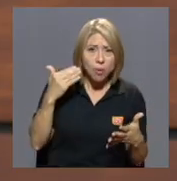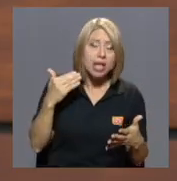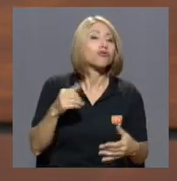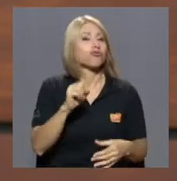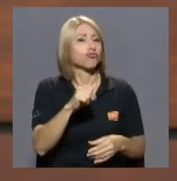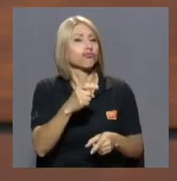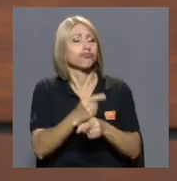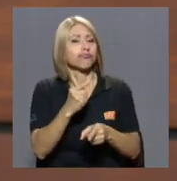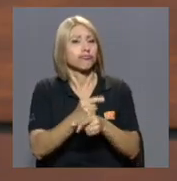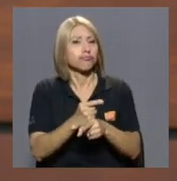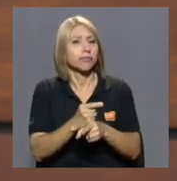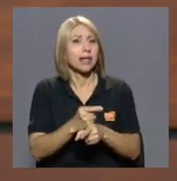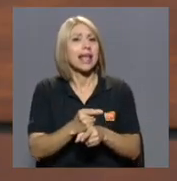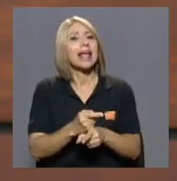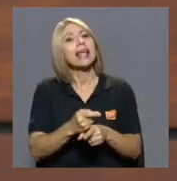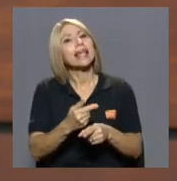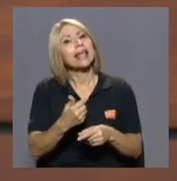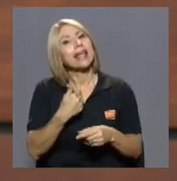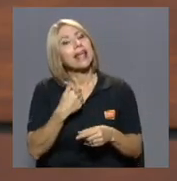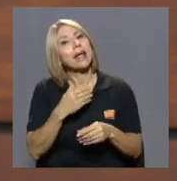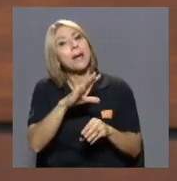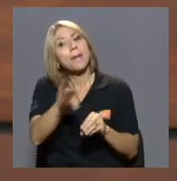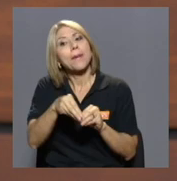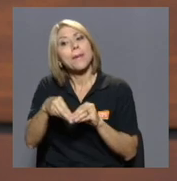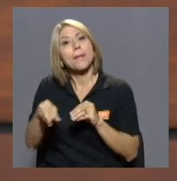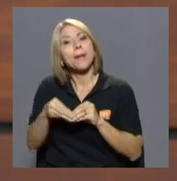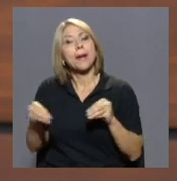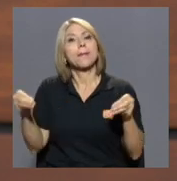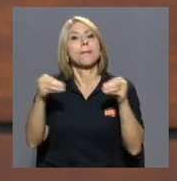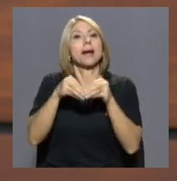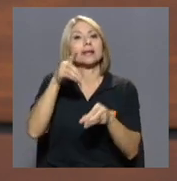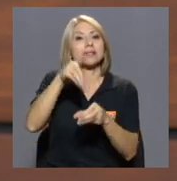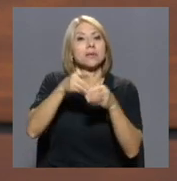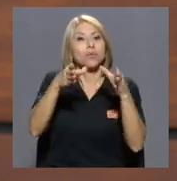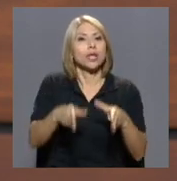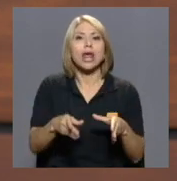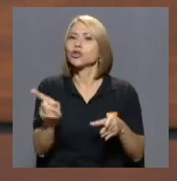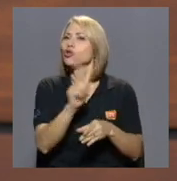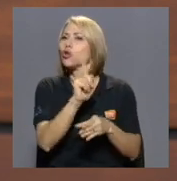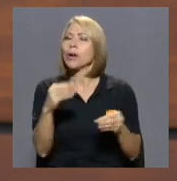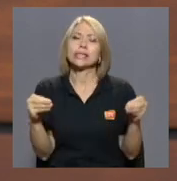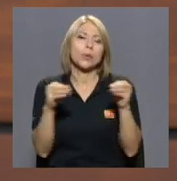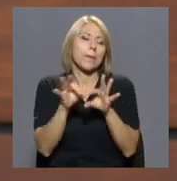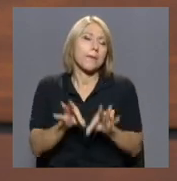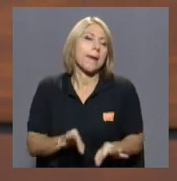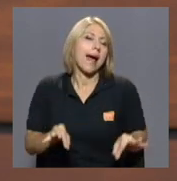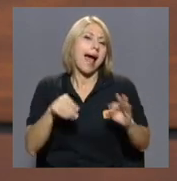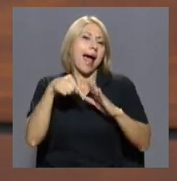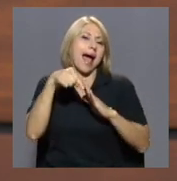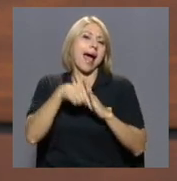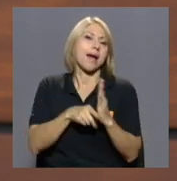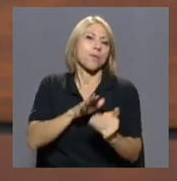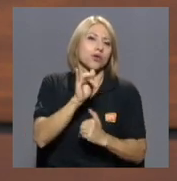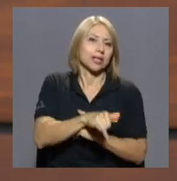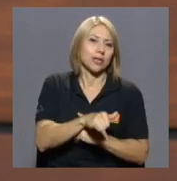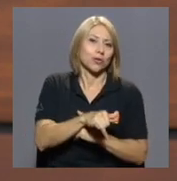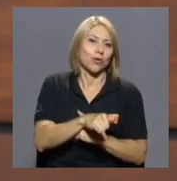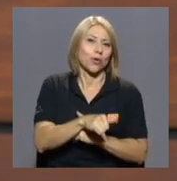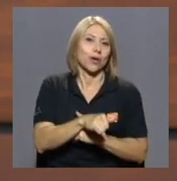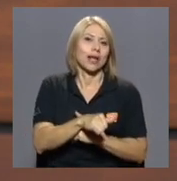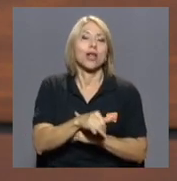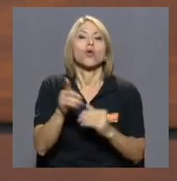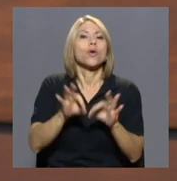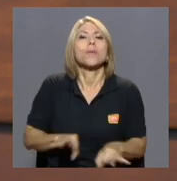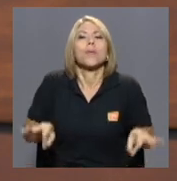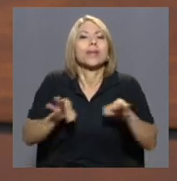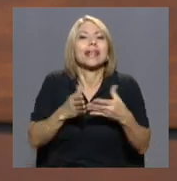sea, el más diputados no es el fondo del proyecto, sino el que los elijamos diferente. Cuénteme el